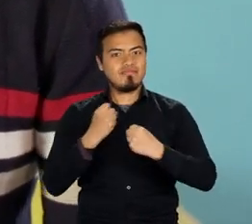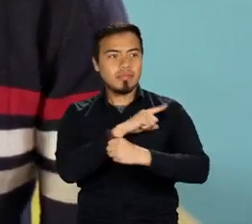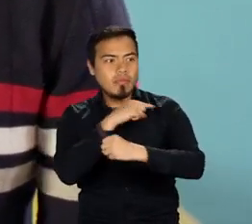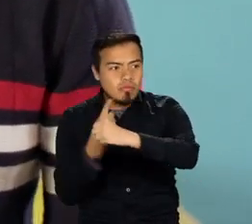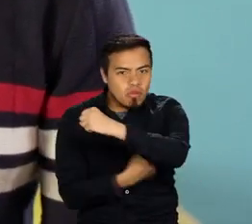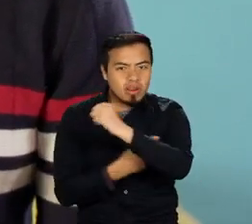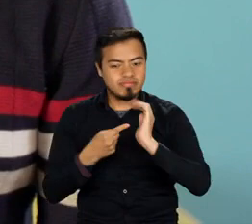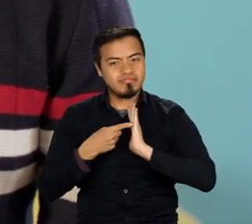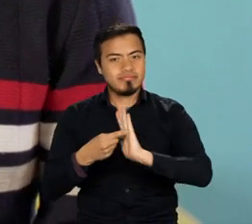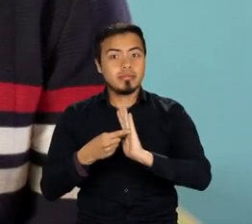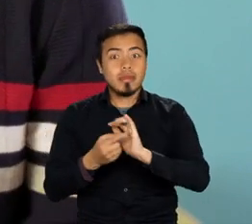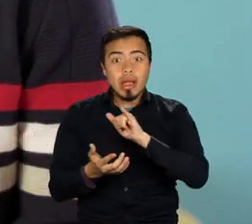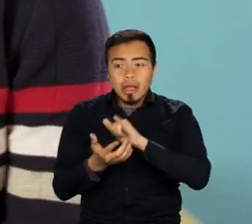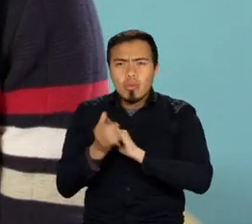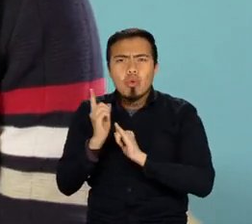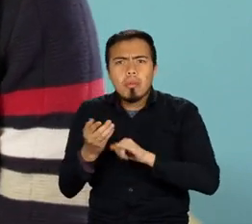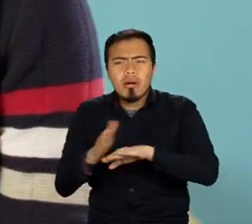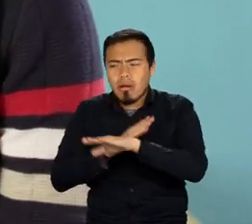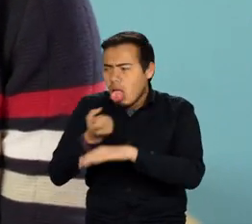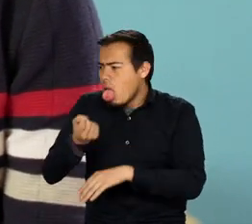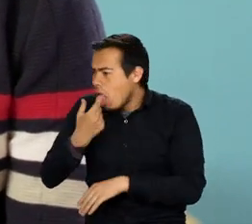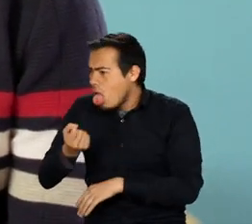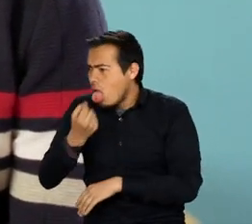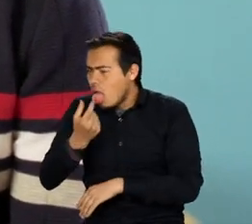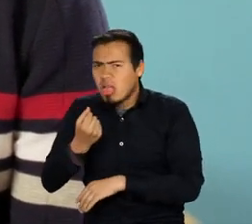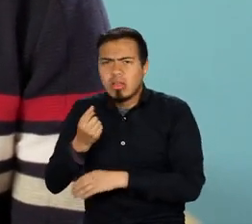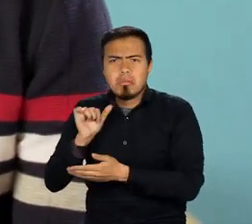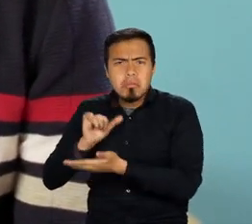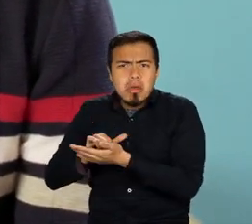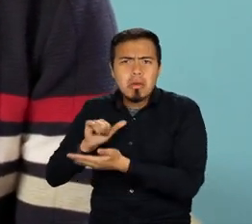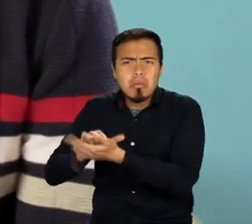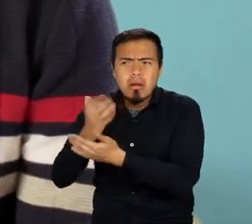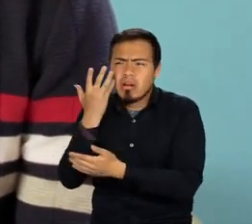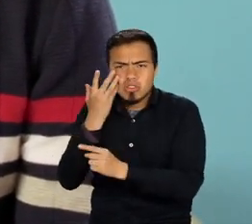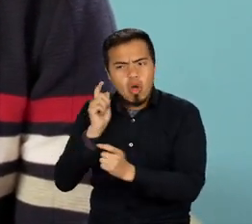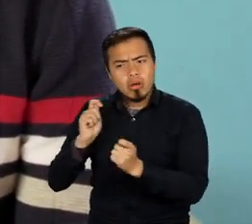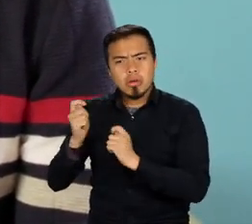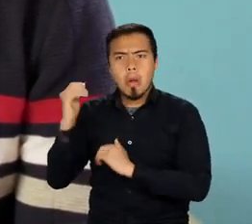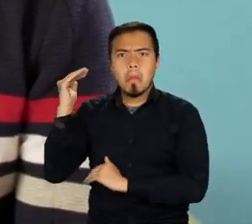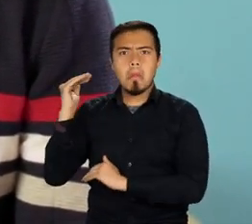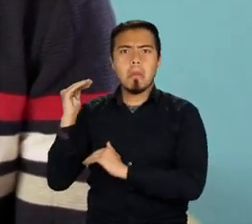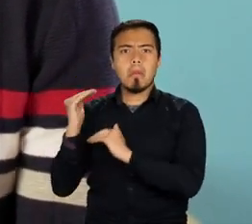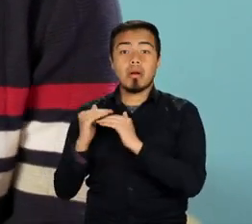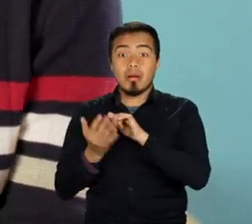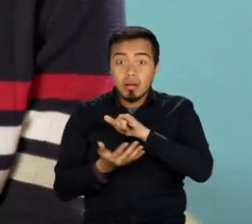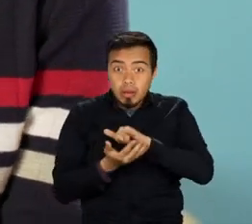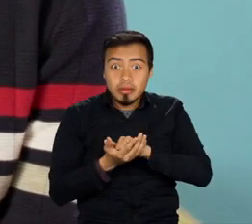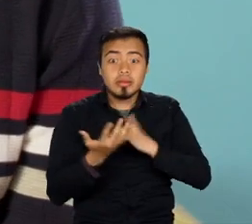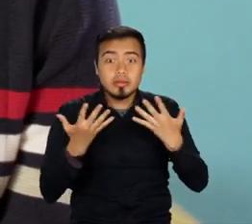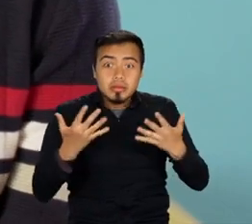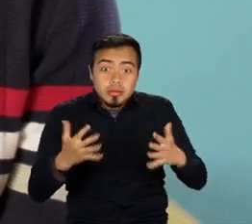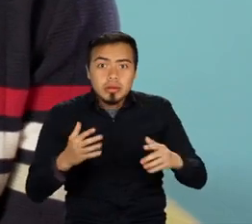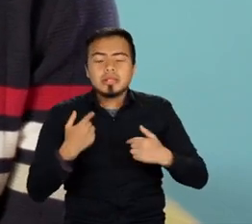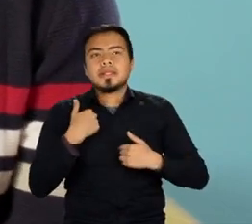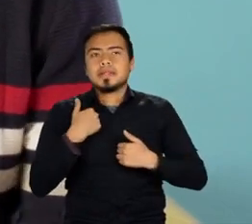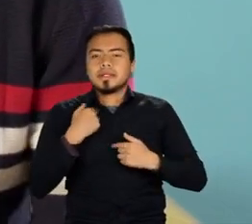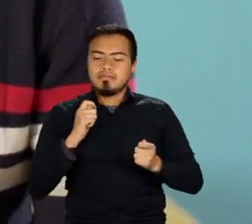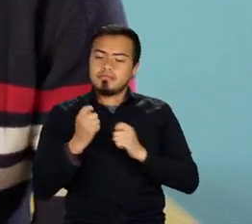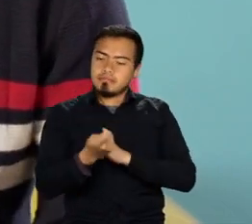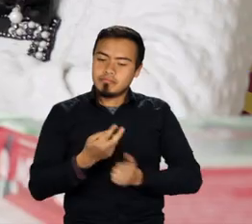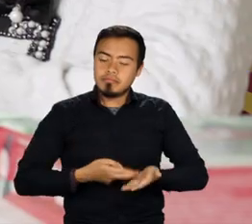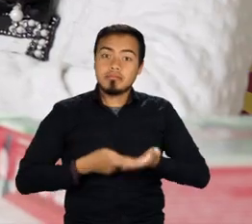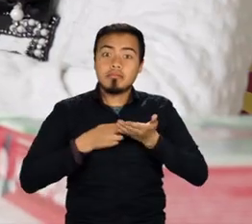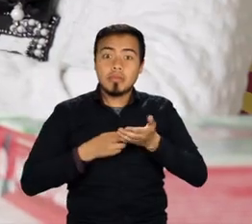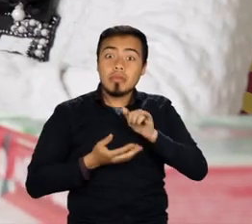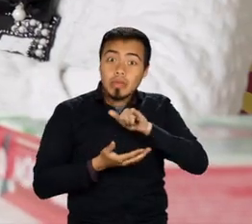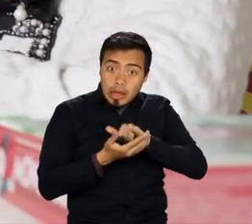ya, porque no estás tomando tanto medicamento. Entonces yo creo que ahí fue donde ya uno lo empieza a superar